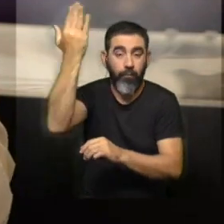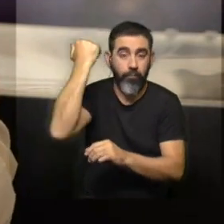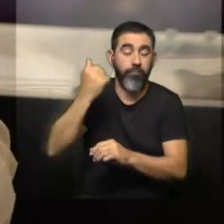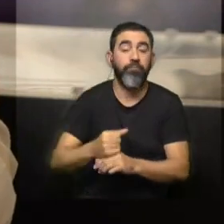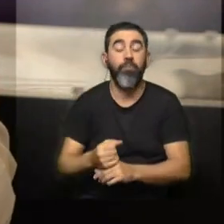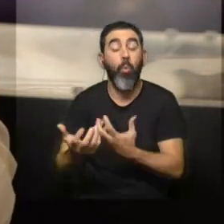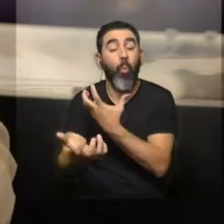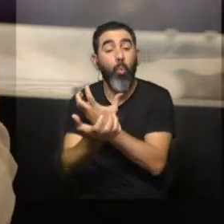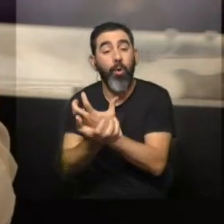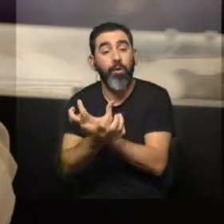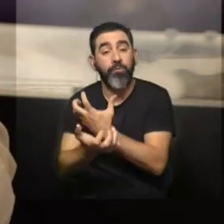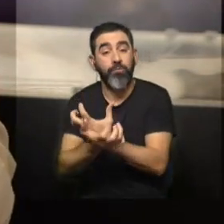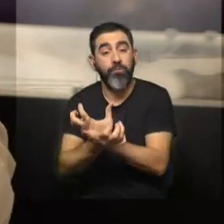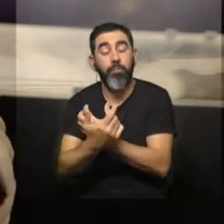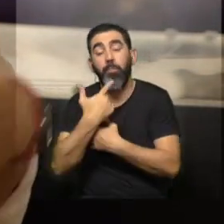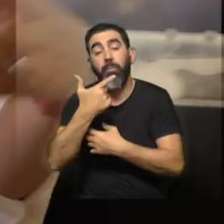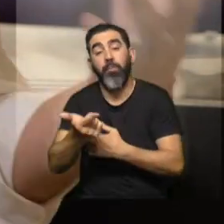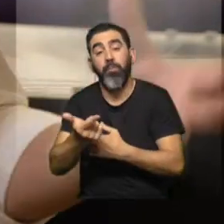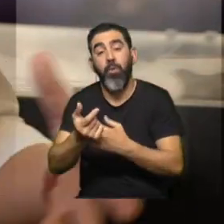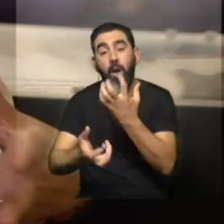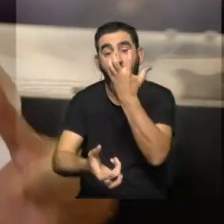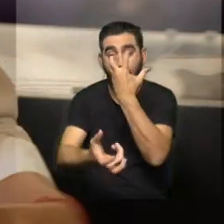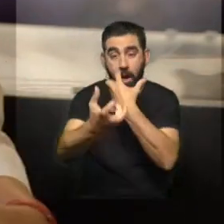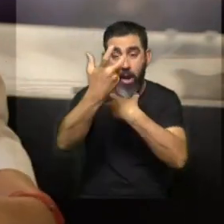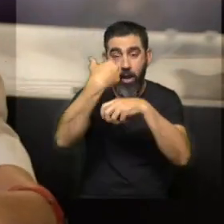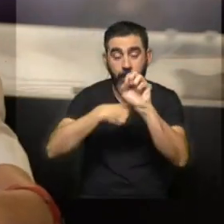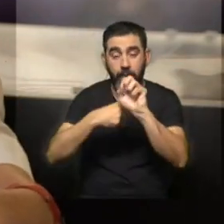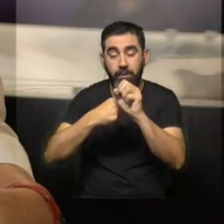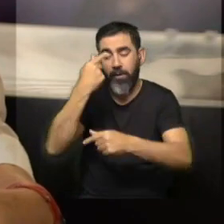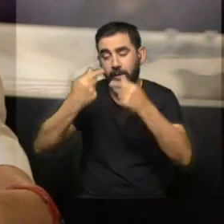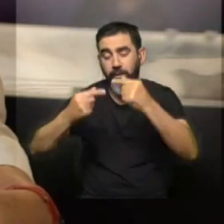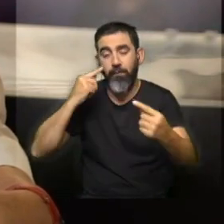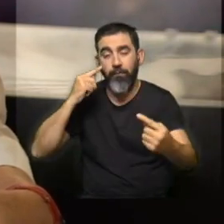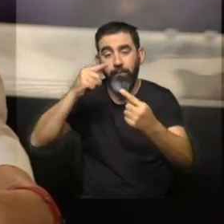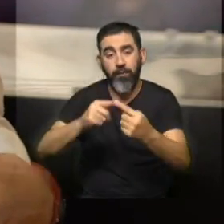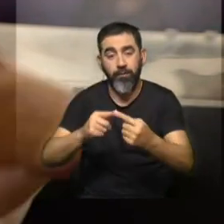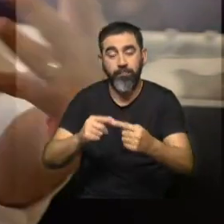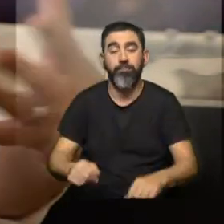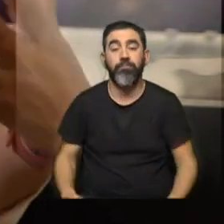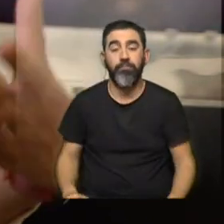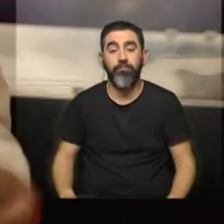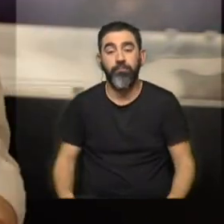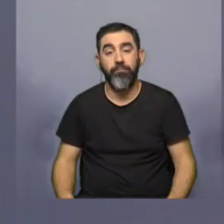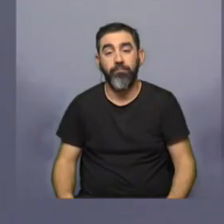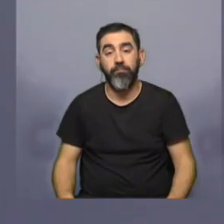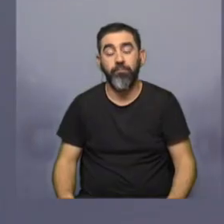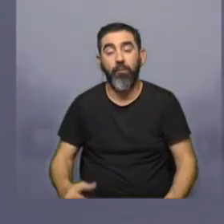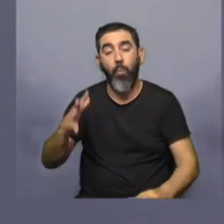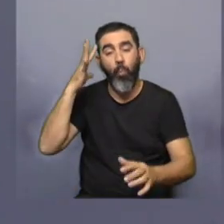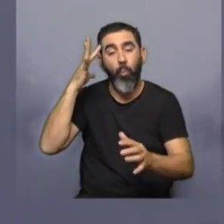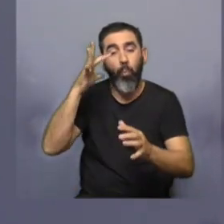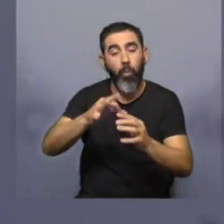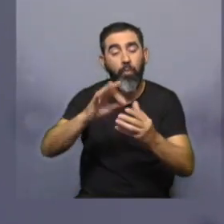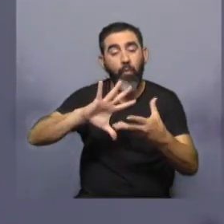caso del hueso, los animales se usaban con diferentes fines, se vinculaban los pueblos de